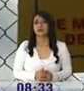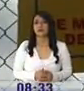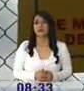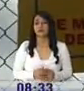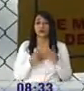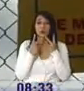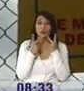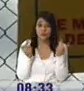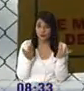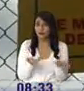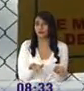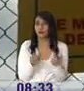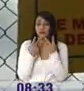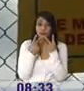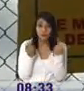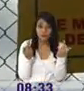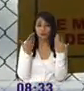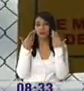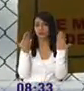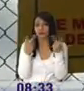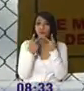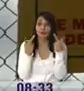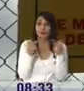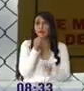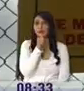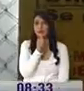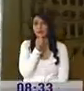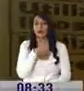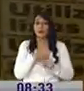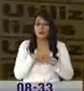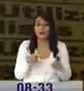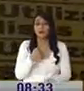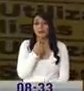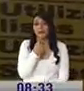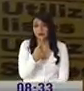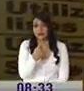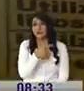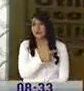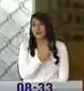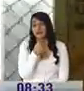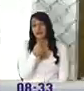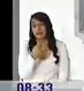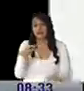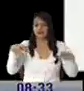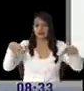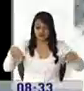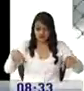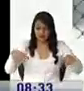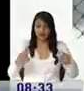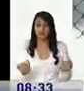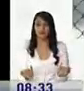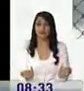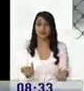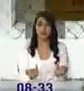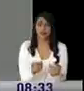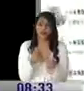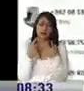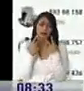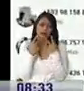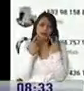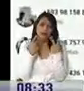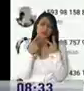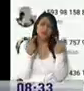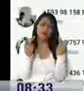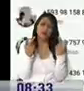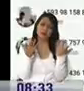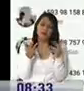es un espo no sé si es público o privado Exacto si es público no puede pasaro si es privado si es privado puede hacerlo no habrá